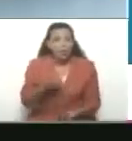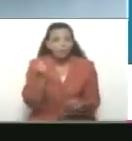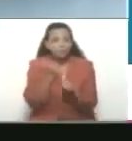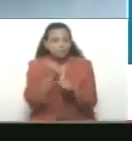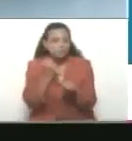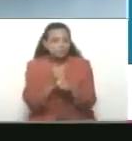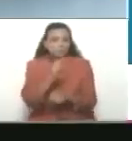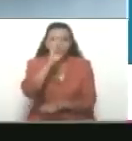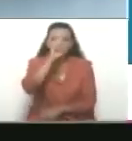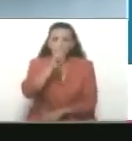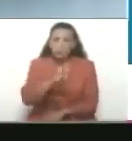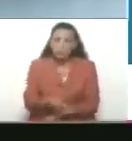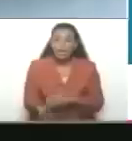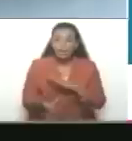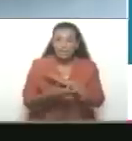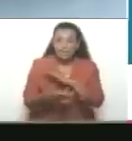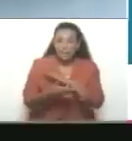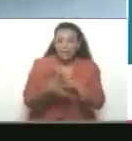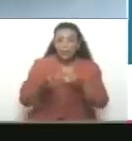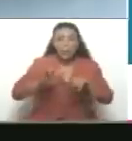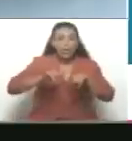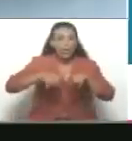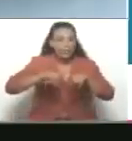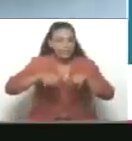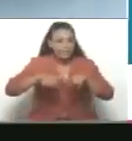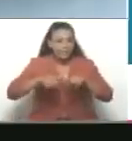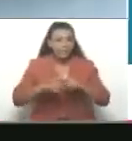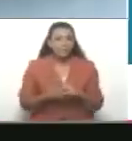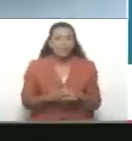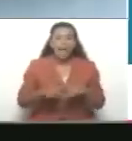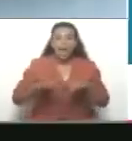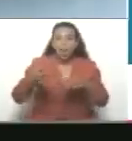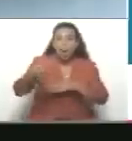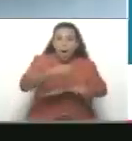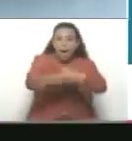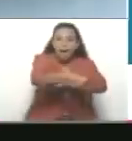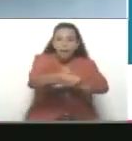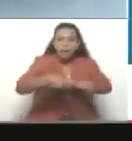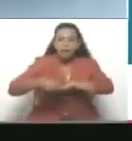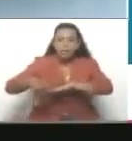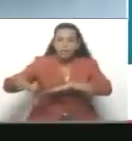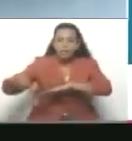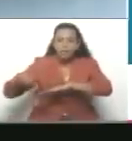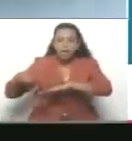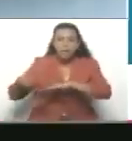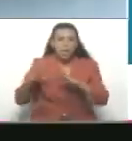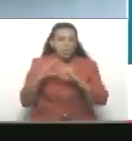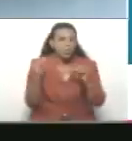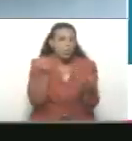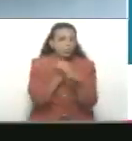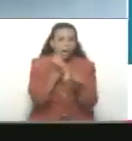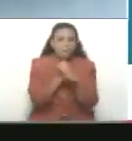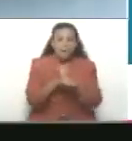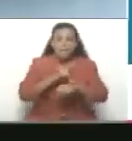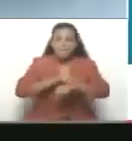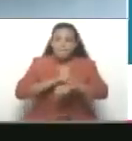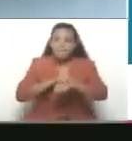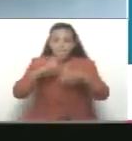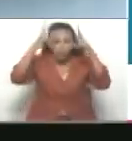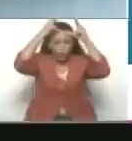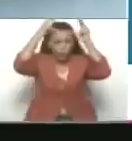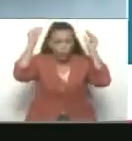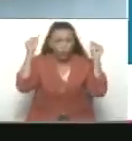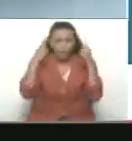trabajando ahí a los técnicos a los ingenieros a los arquitectos a todo el personal médico a todo el